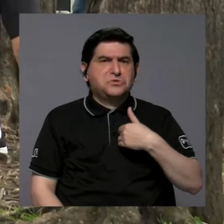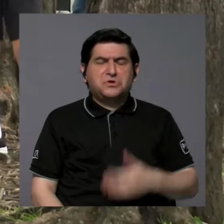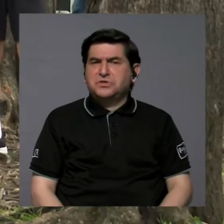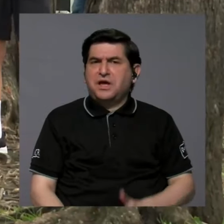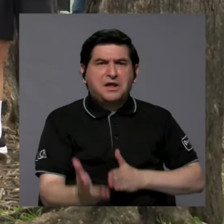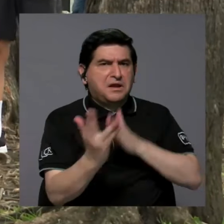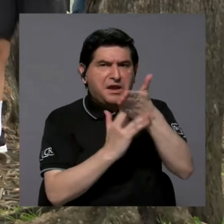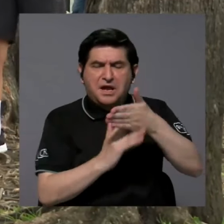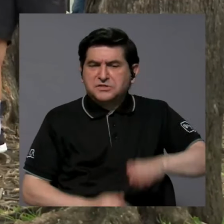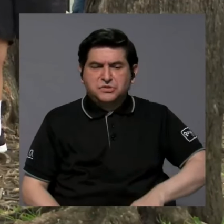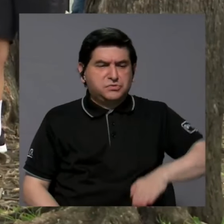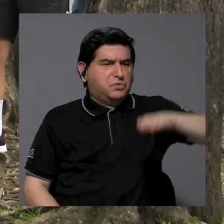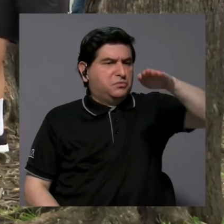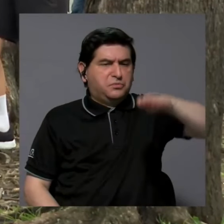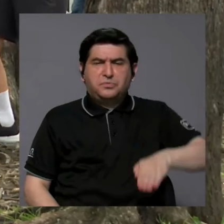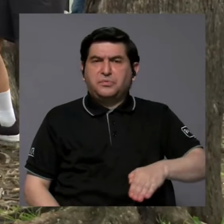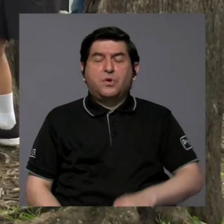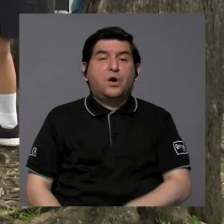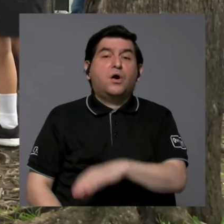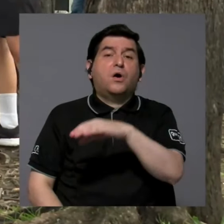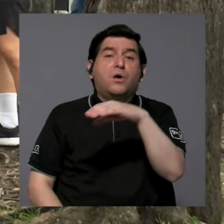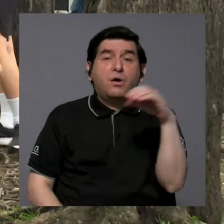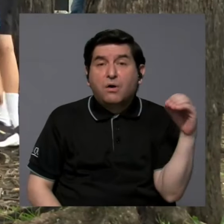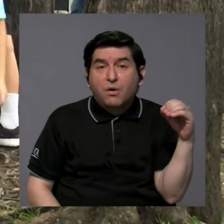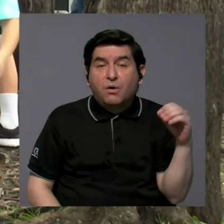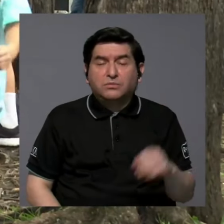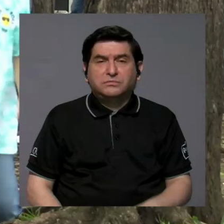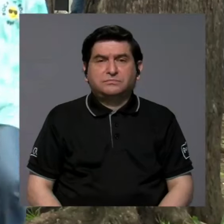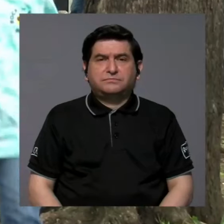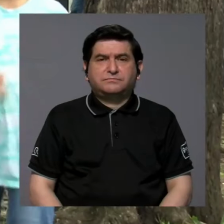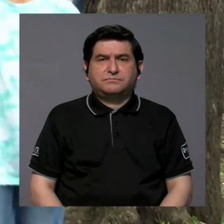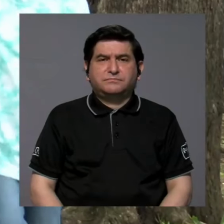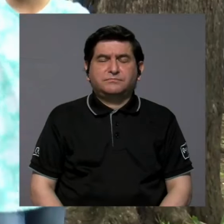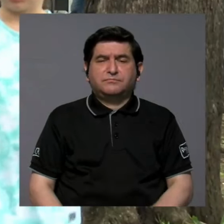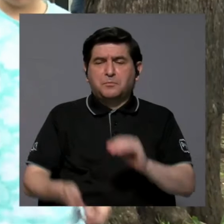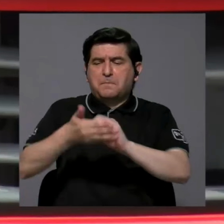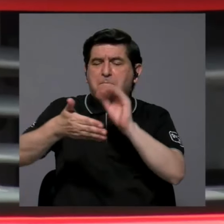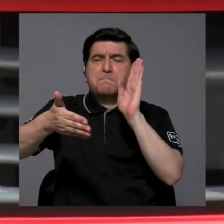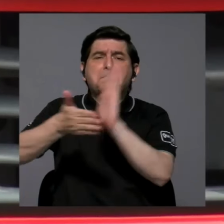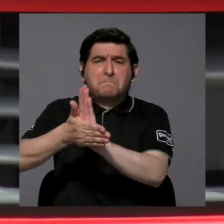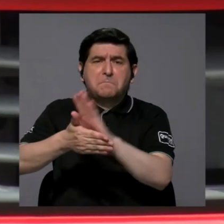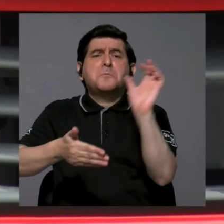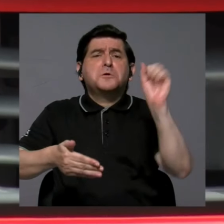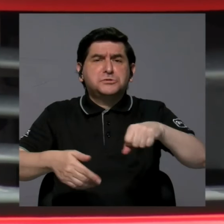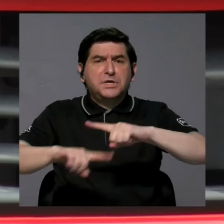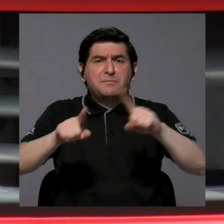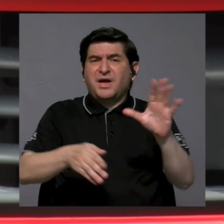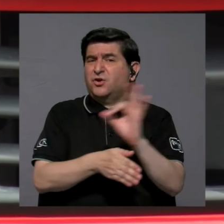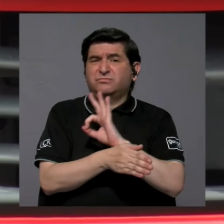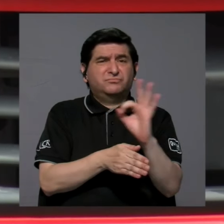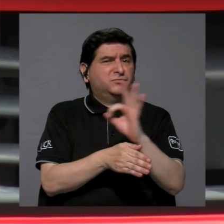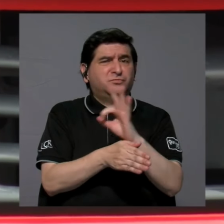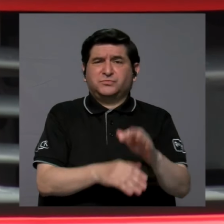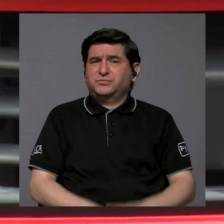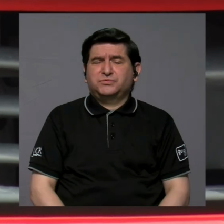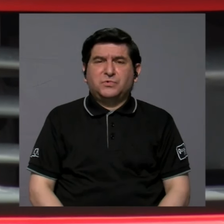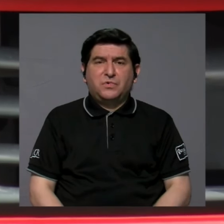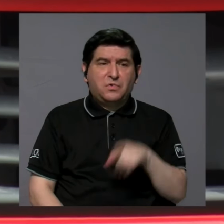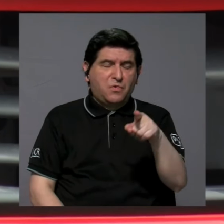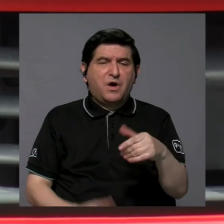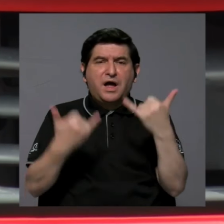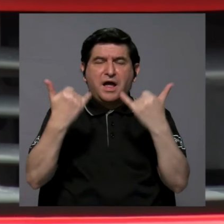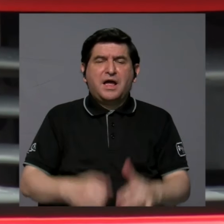acceso de rampas. Sí. O, ¿verdad? Le ponen la rotulación, pero no funciona, ¿verdad? Han